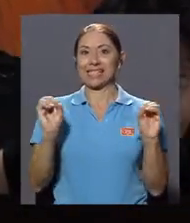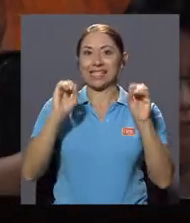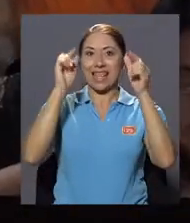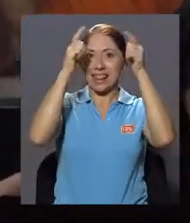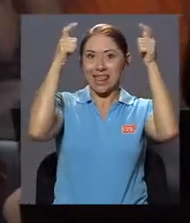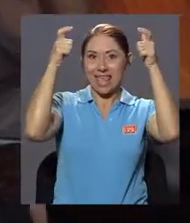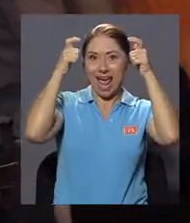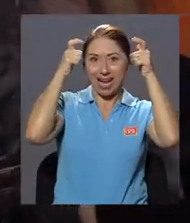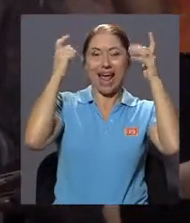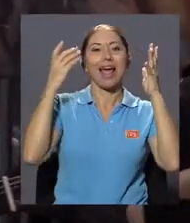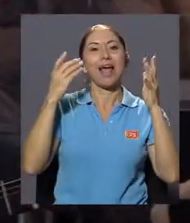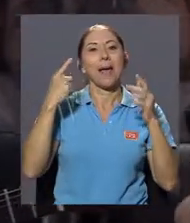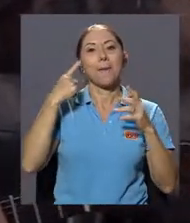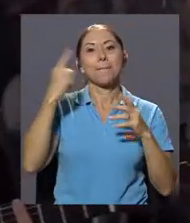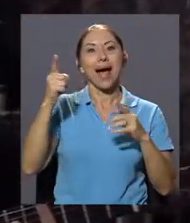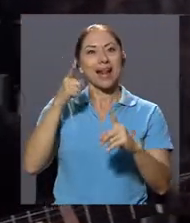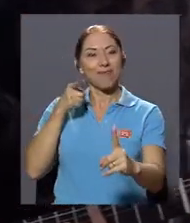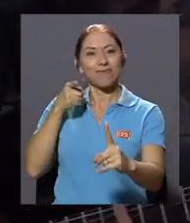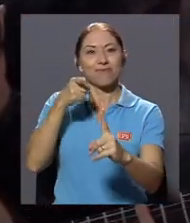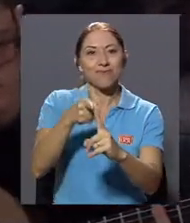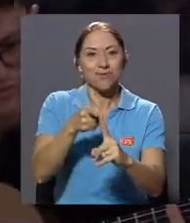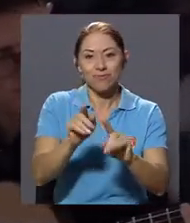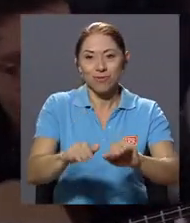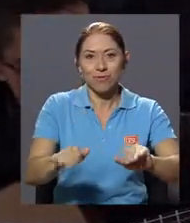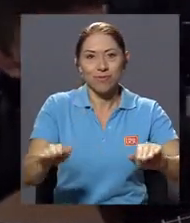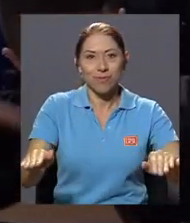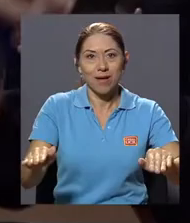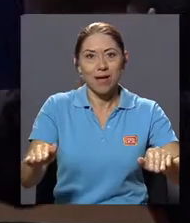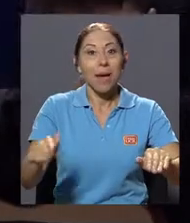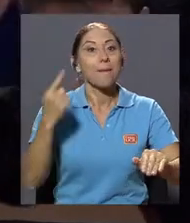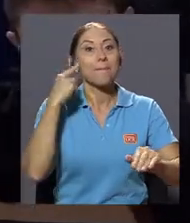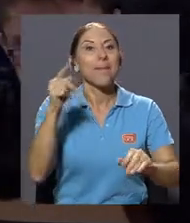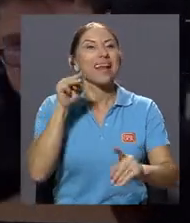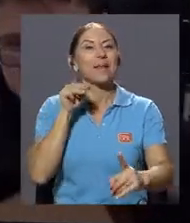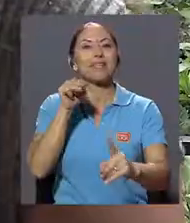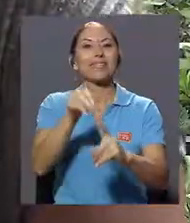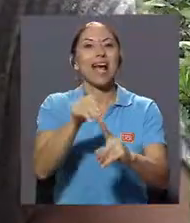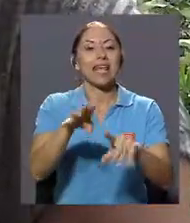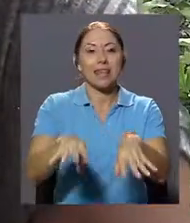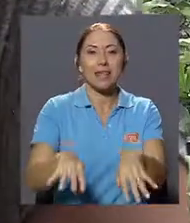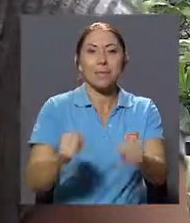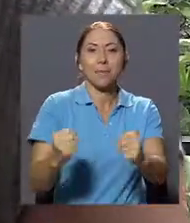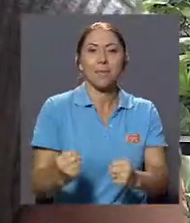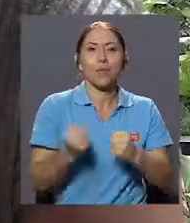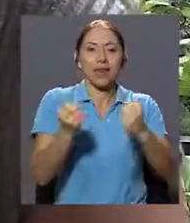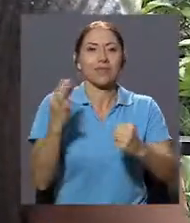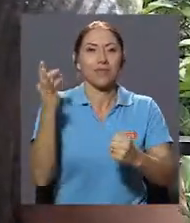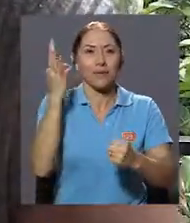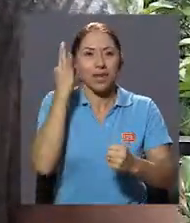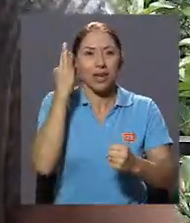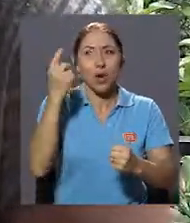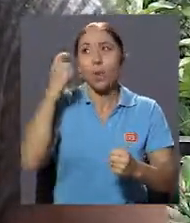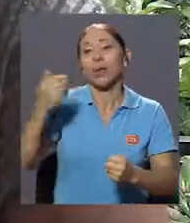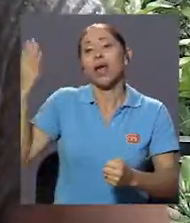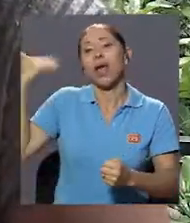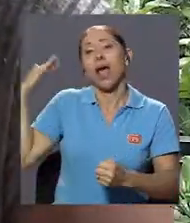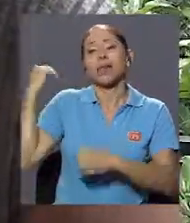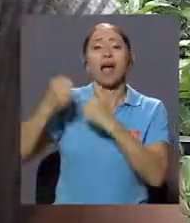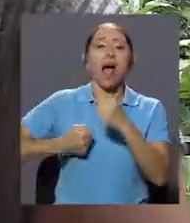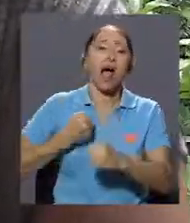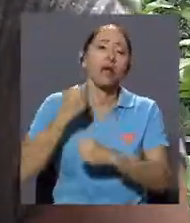infantil para que el mensaje del empoderamiento femenino a través de toda la imagen de años y años de